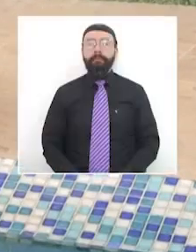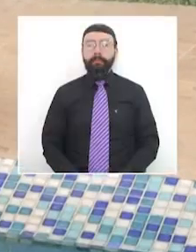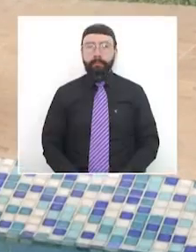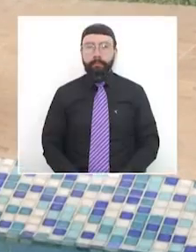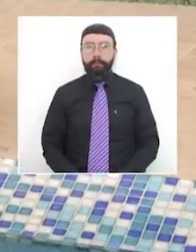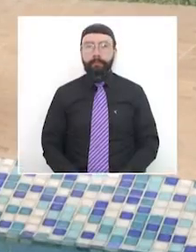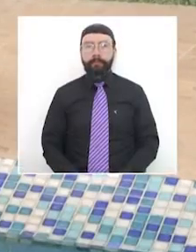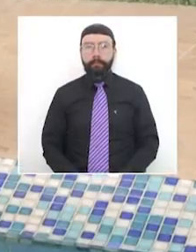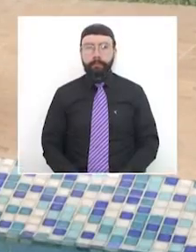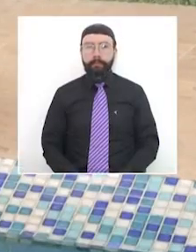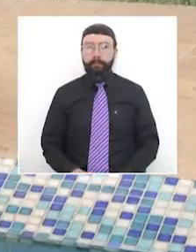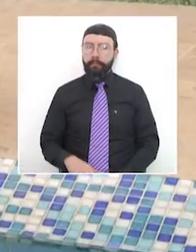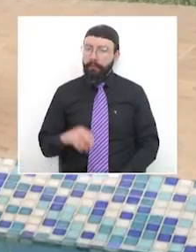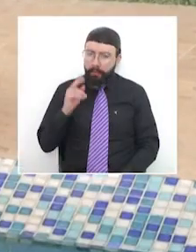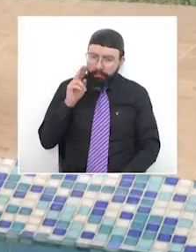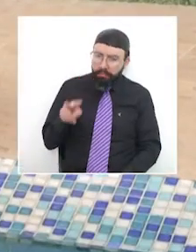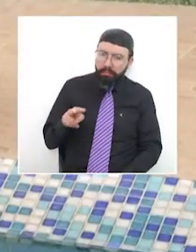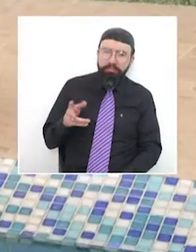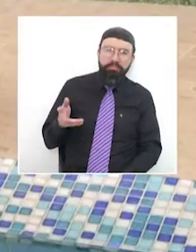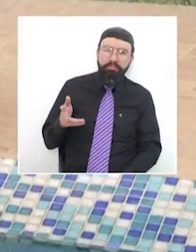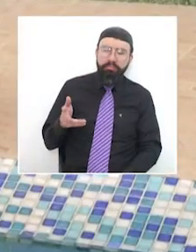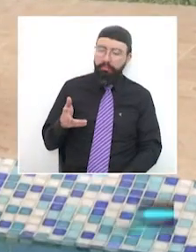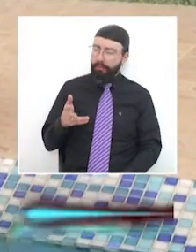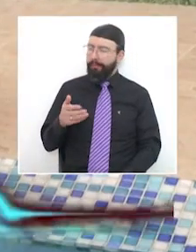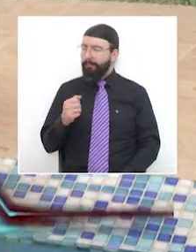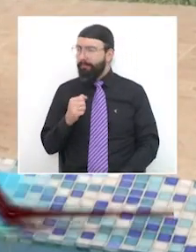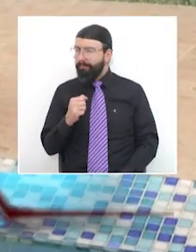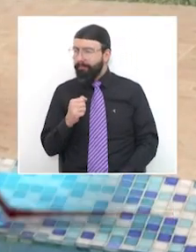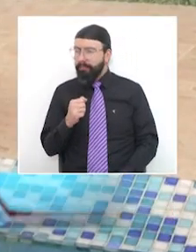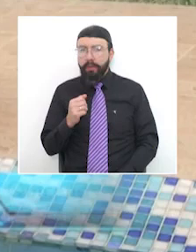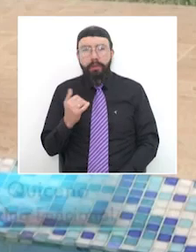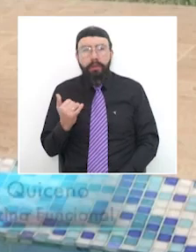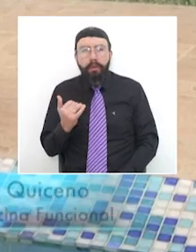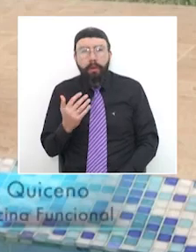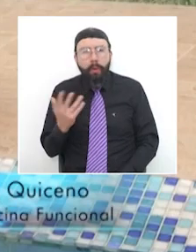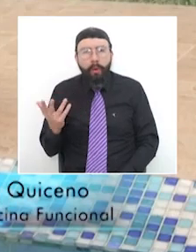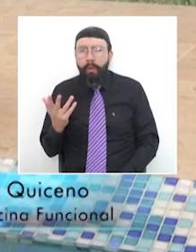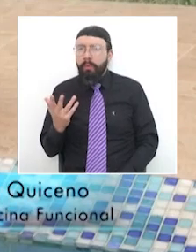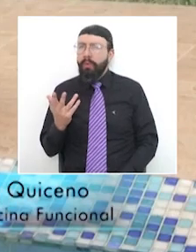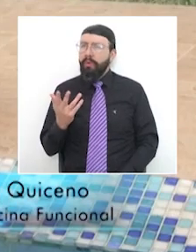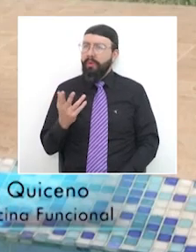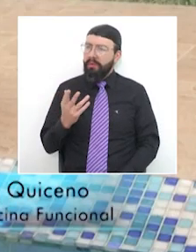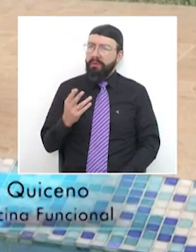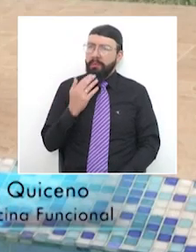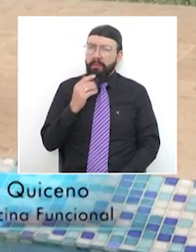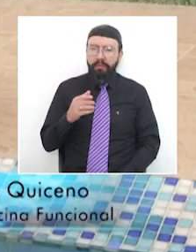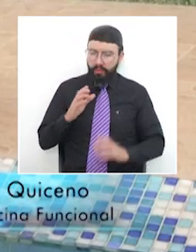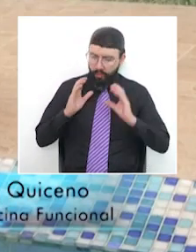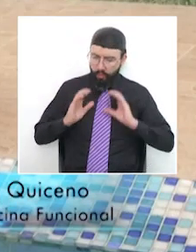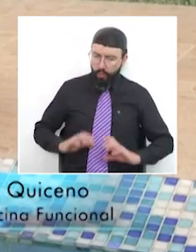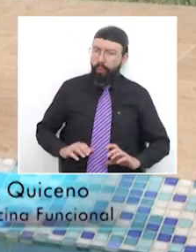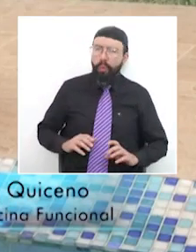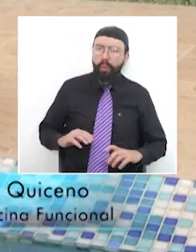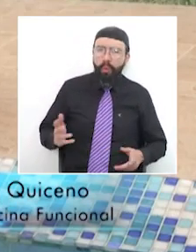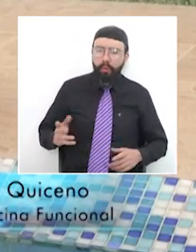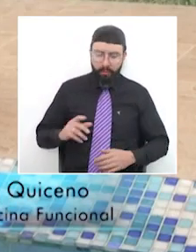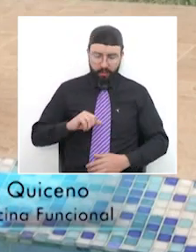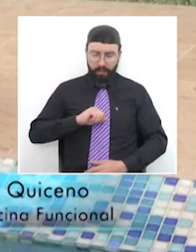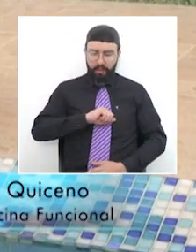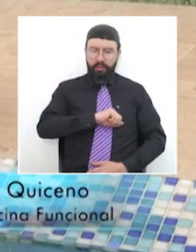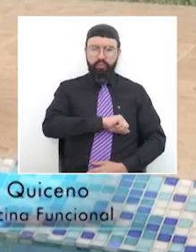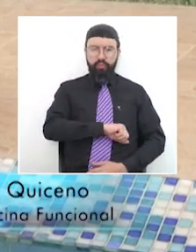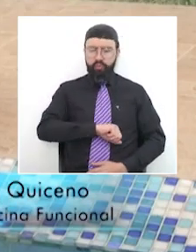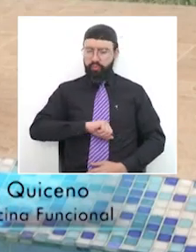Bueno, ahora vamos a ver cómo es que realmente funciona en nuestro cuerpo la